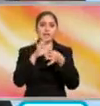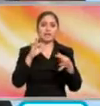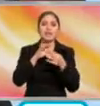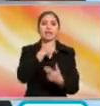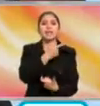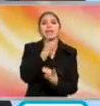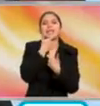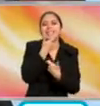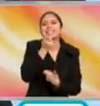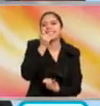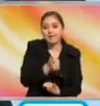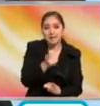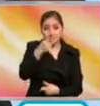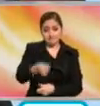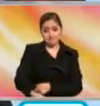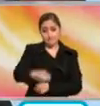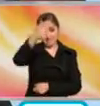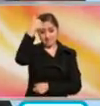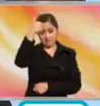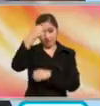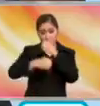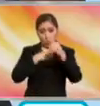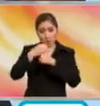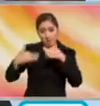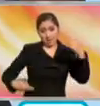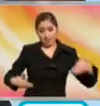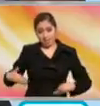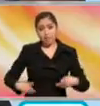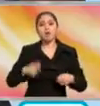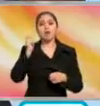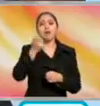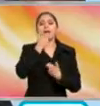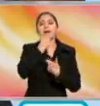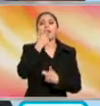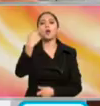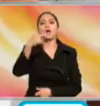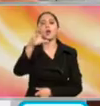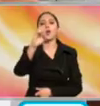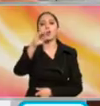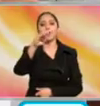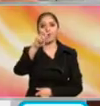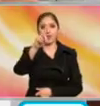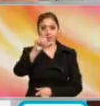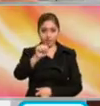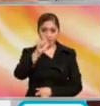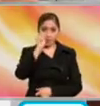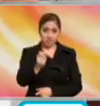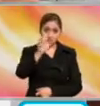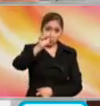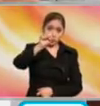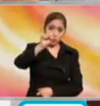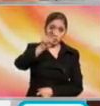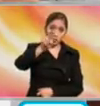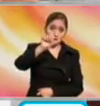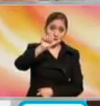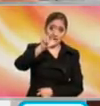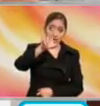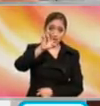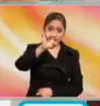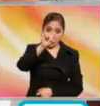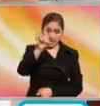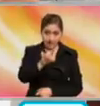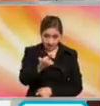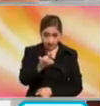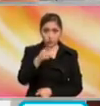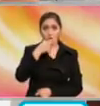obra que es un ícono de la comedia en México, que es Suárez, Héctor